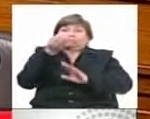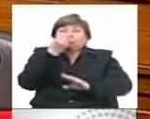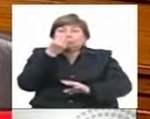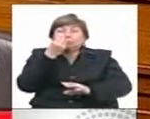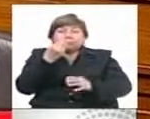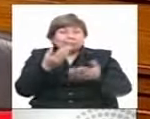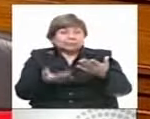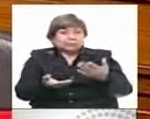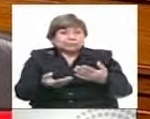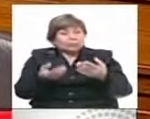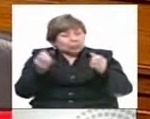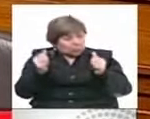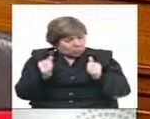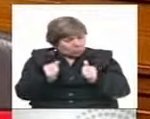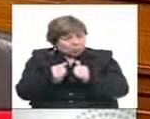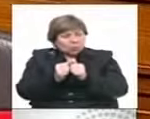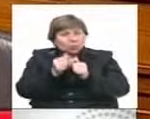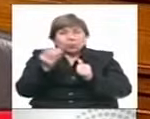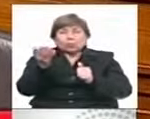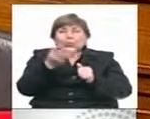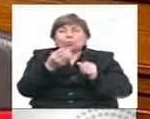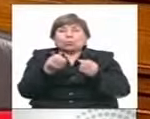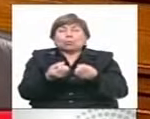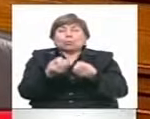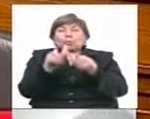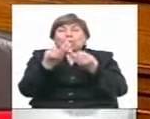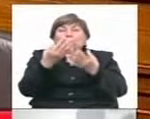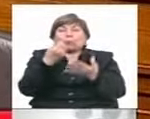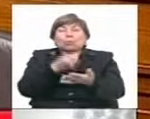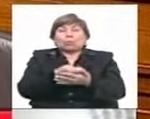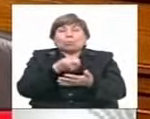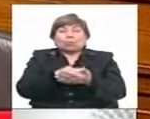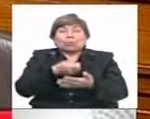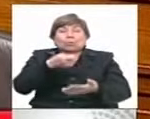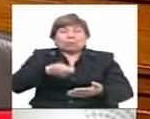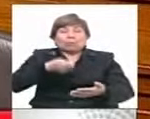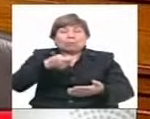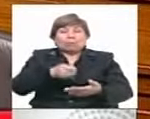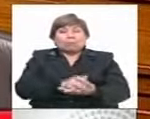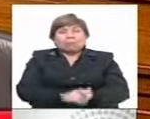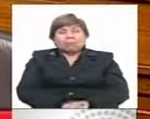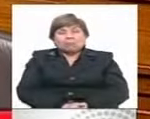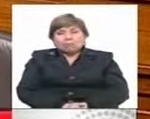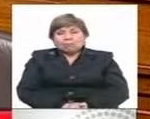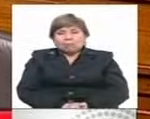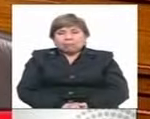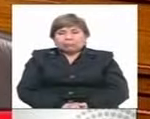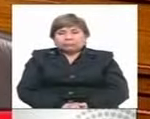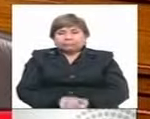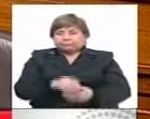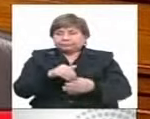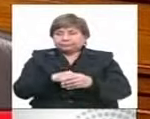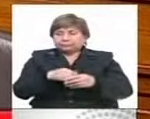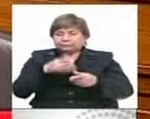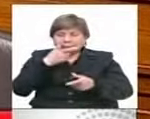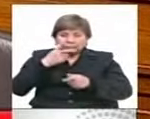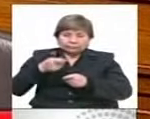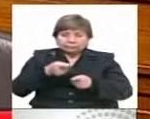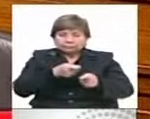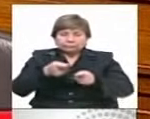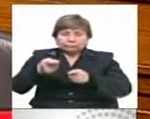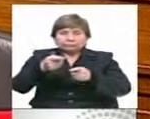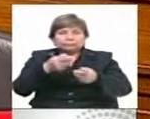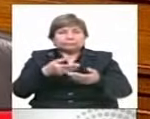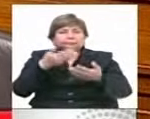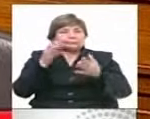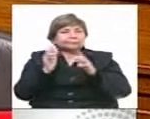alimentos. Junto con ello, ¿cuánto van a invertir? ¿Cuánto van a invertir en irrigaciones,